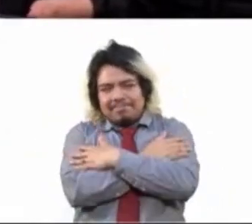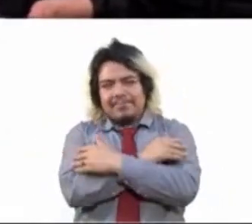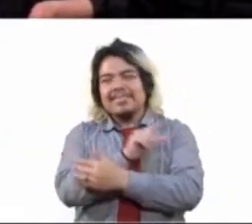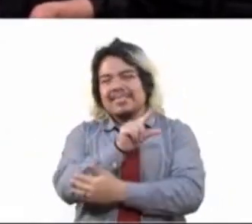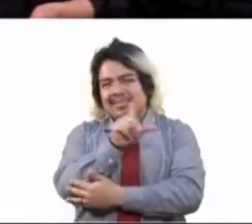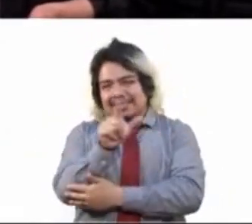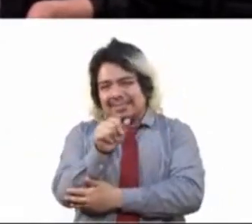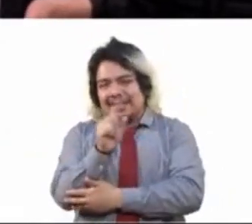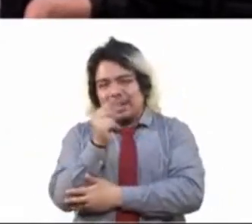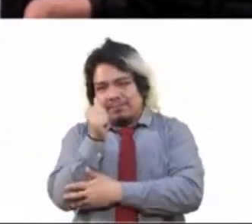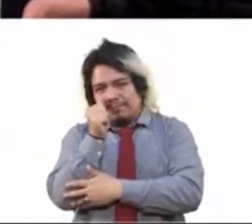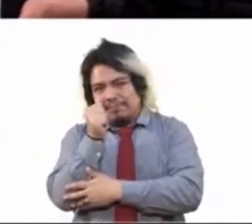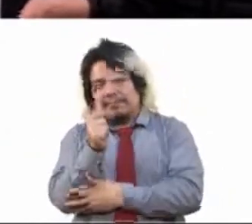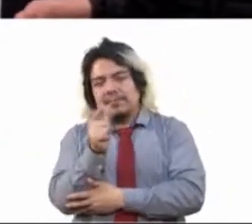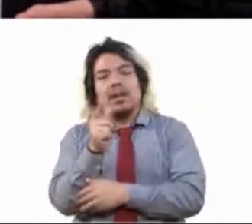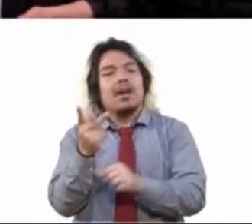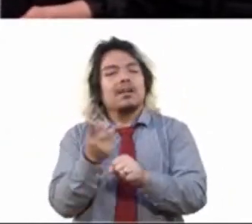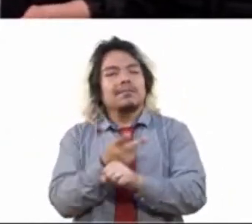discurso para ver